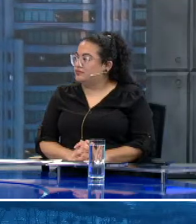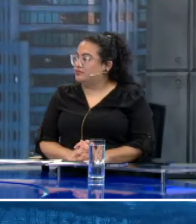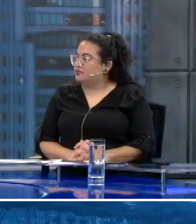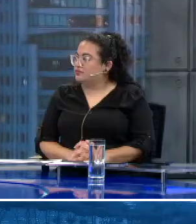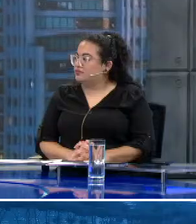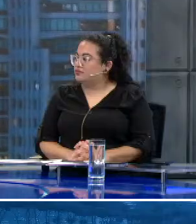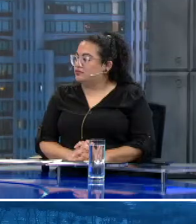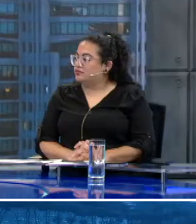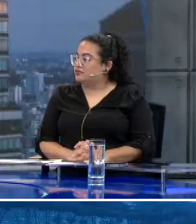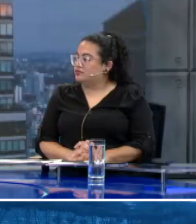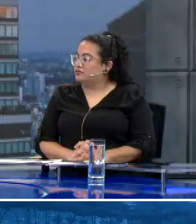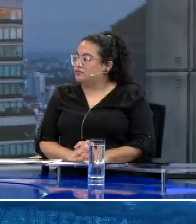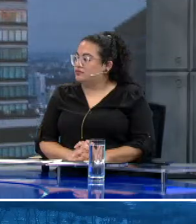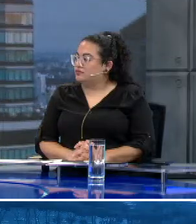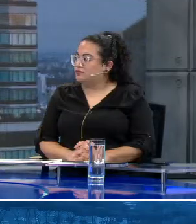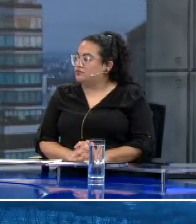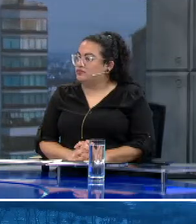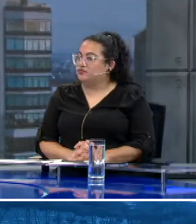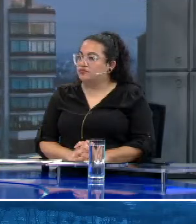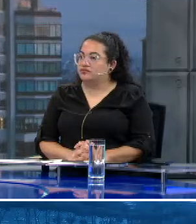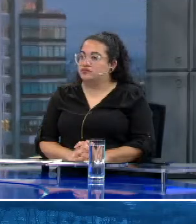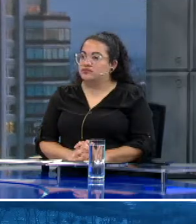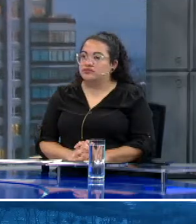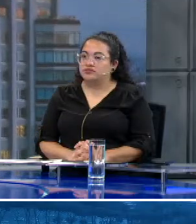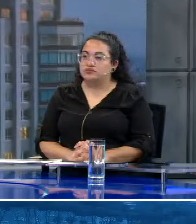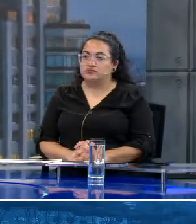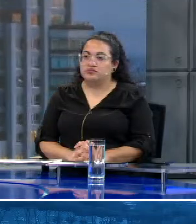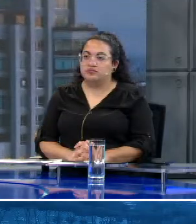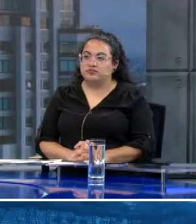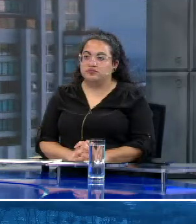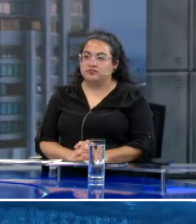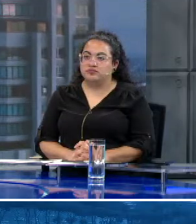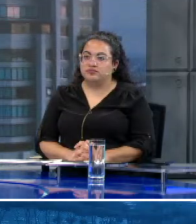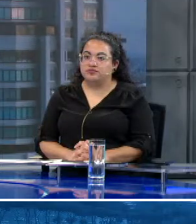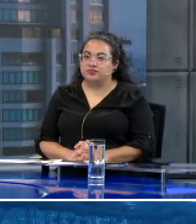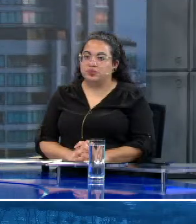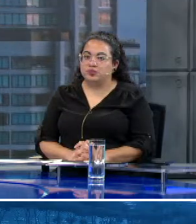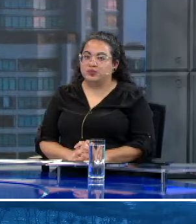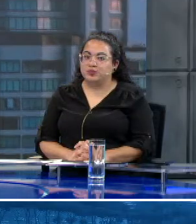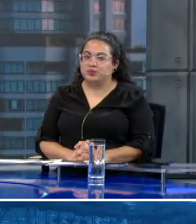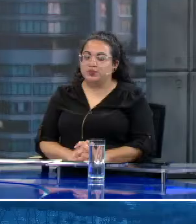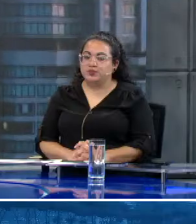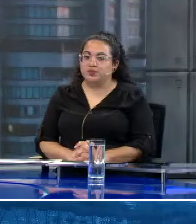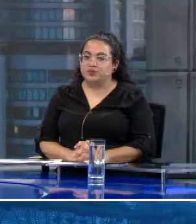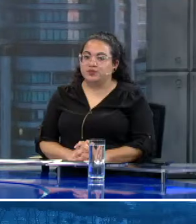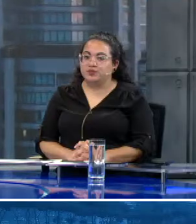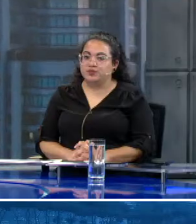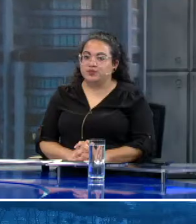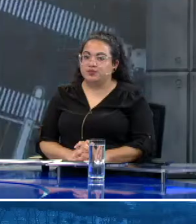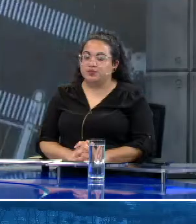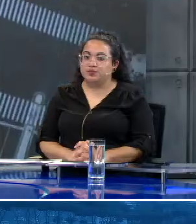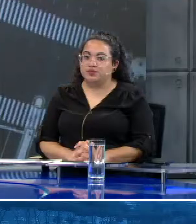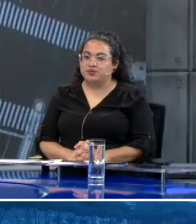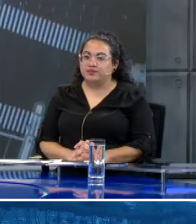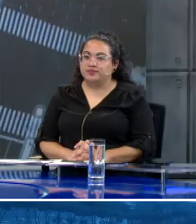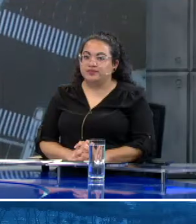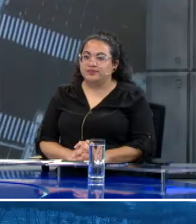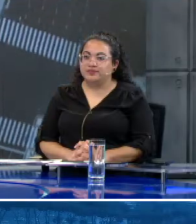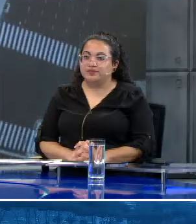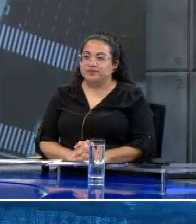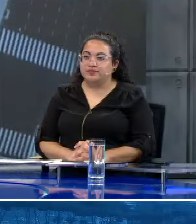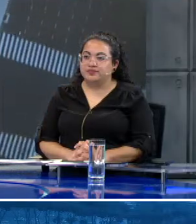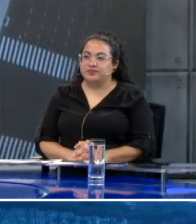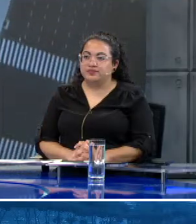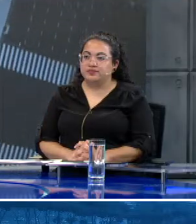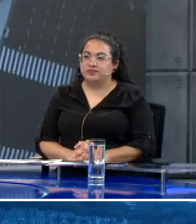ratito vamos a estar repasando todas las comisiones, que son bastantes, 29, 30, mucha actividad acá en el Congreso Nacional. Pero